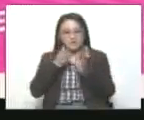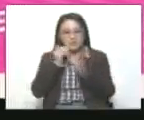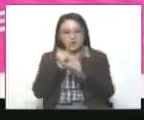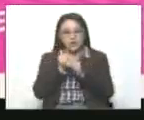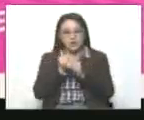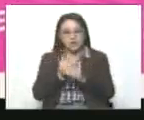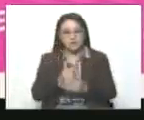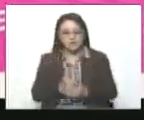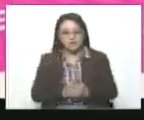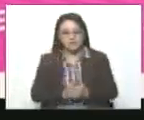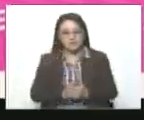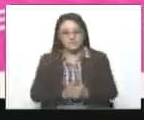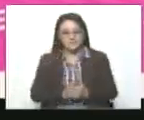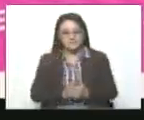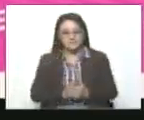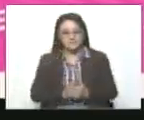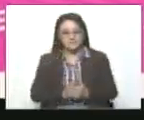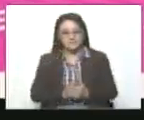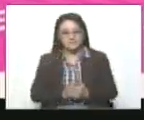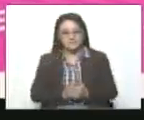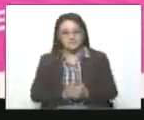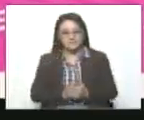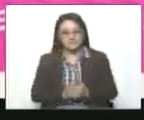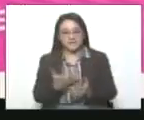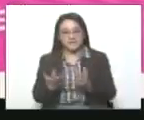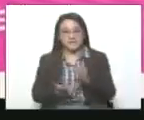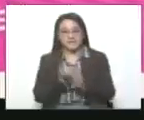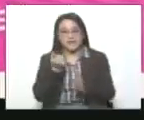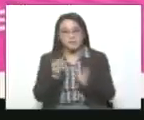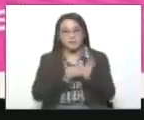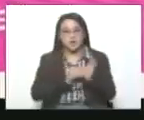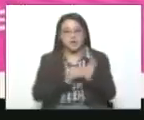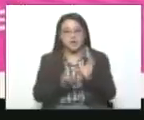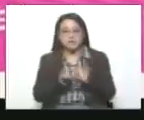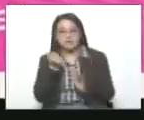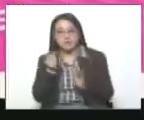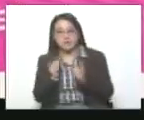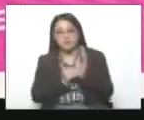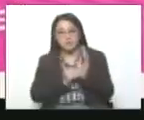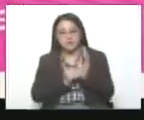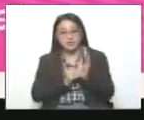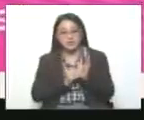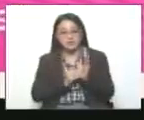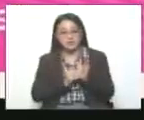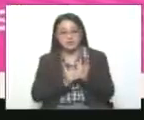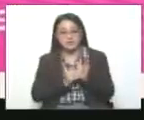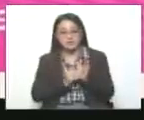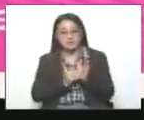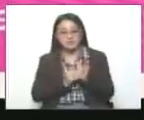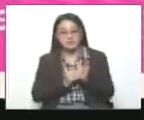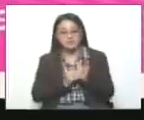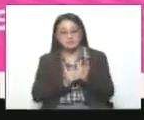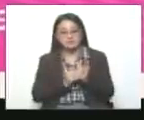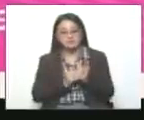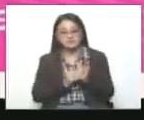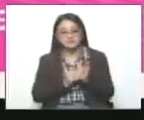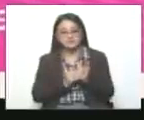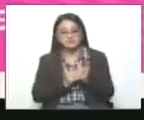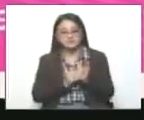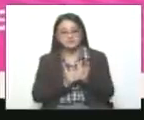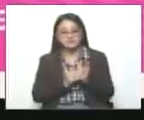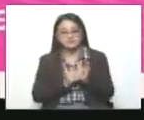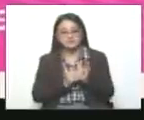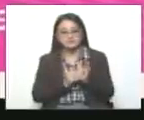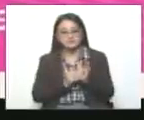poner y quitar, quitar y poner. ¿Cómo? En el inning